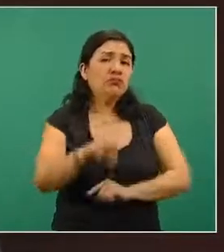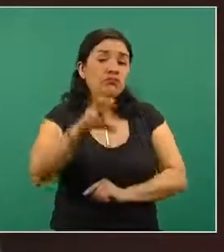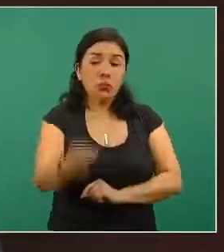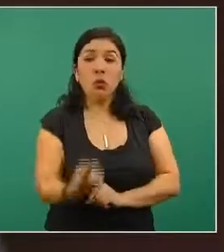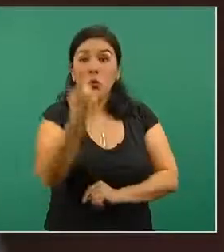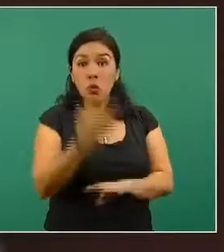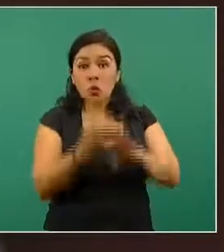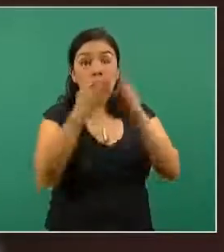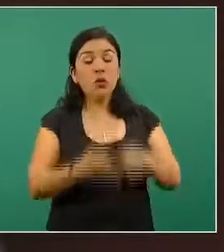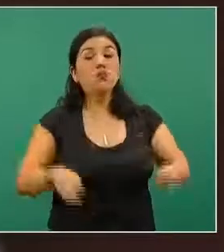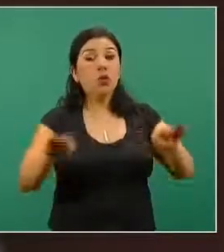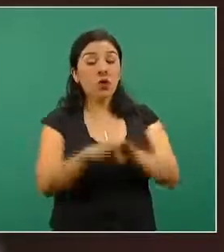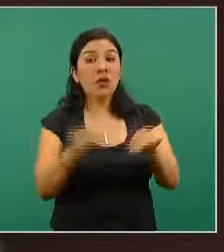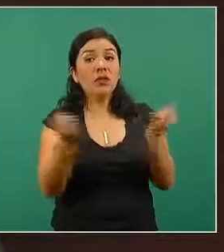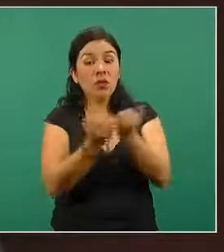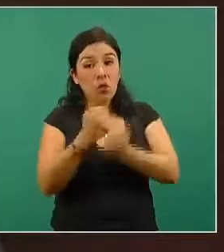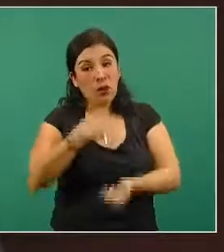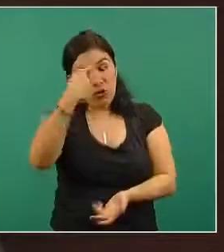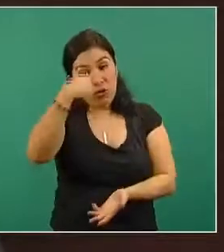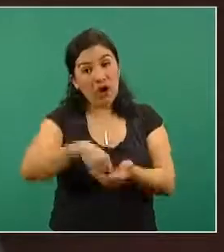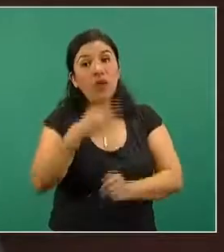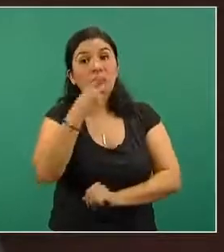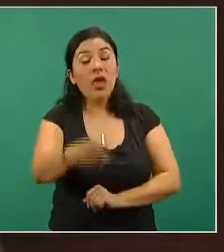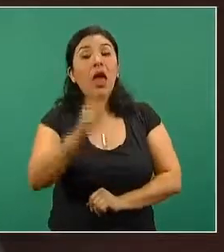muy importante y también